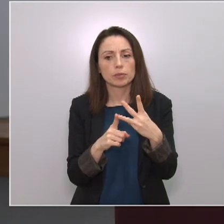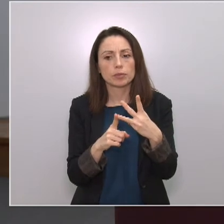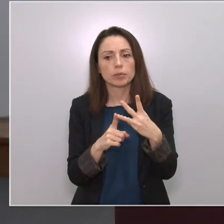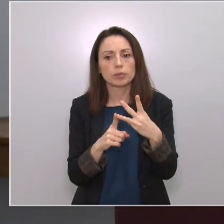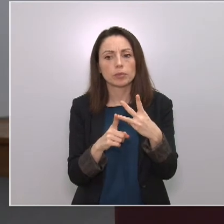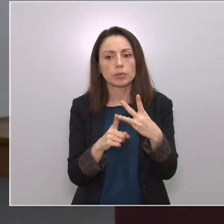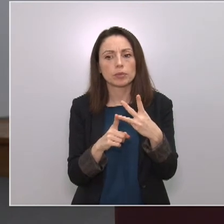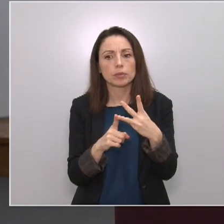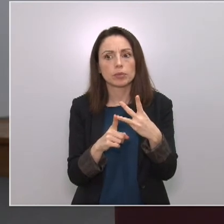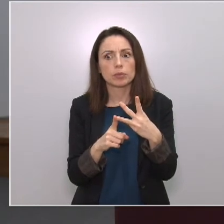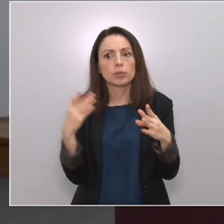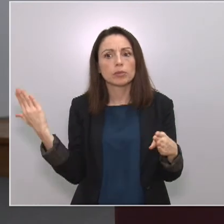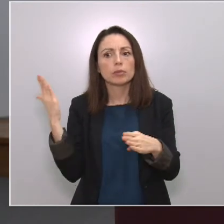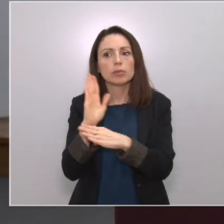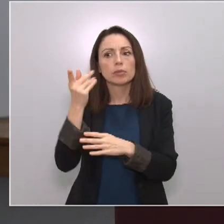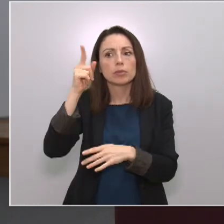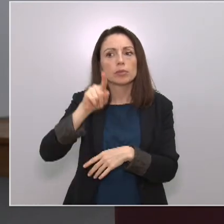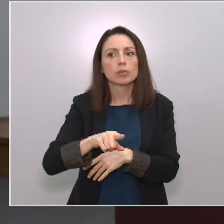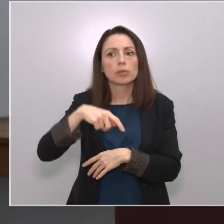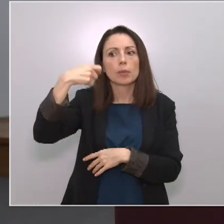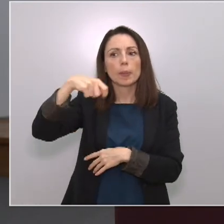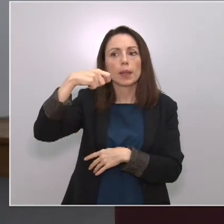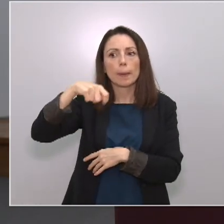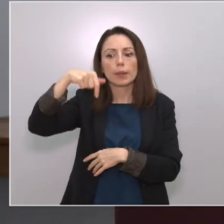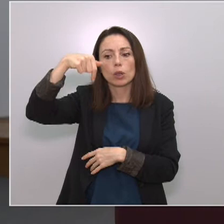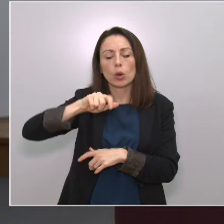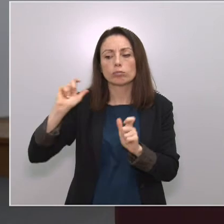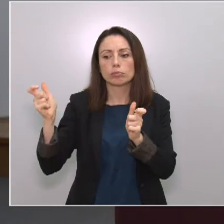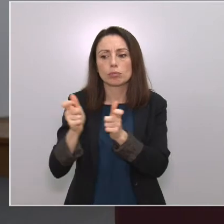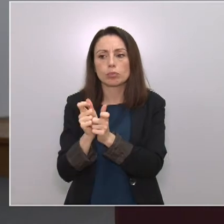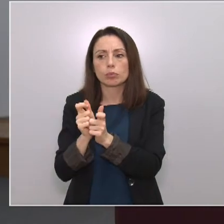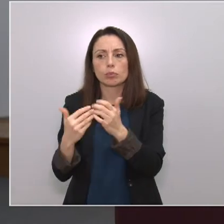permite, se está proponiendo también, lo ha hecho el presidente en la reunión esta mañana,